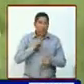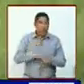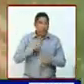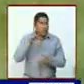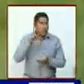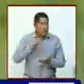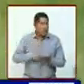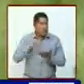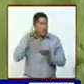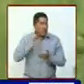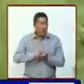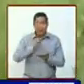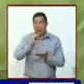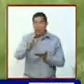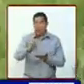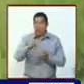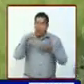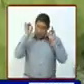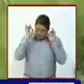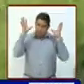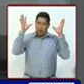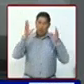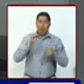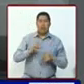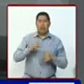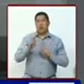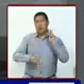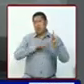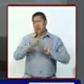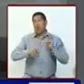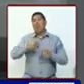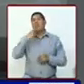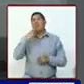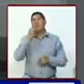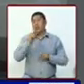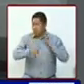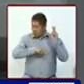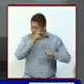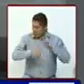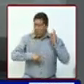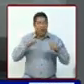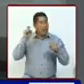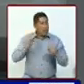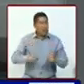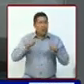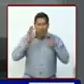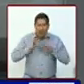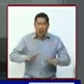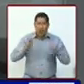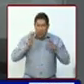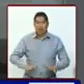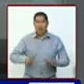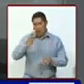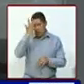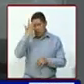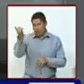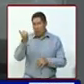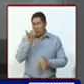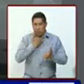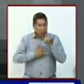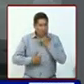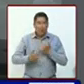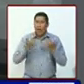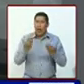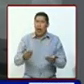este tipo de anuncios genera zozobra a la población, pero hay que decir a la población que la población tiene que estar tranquila, porque